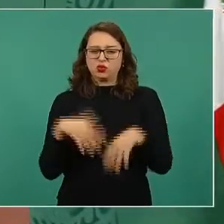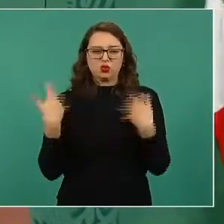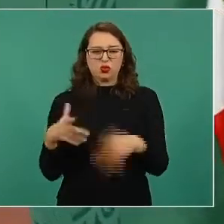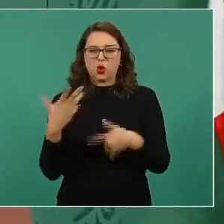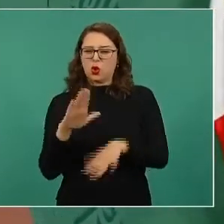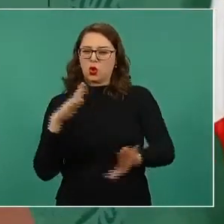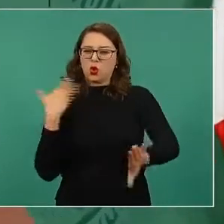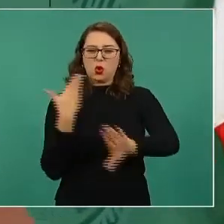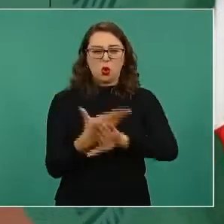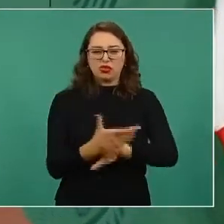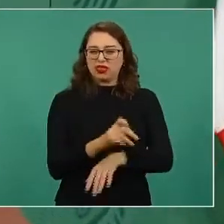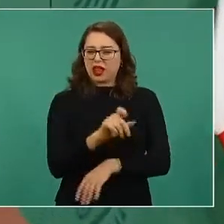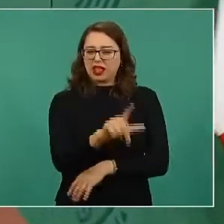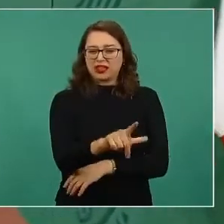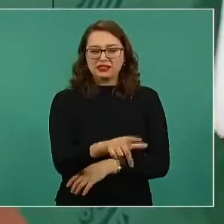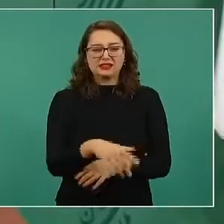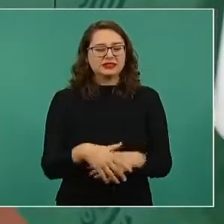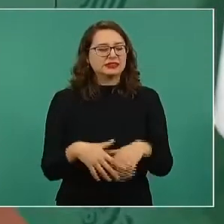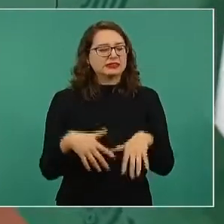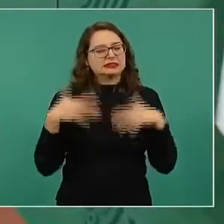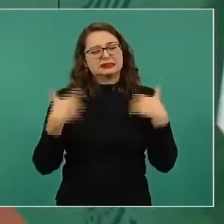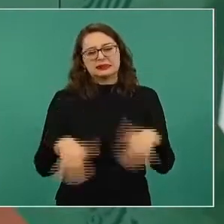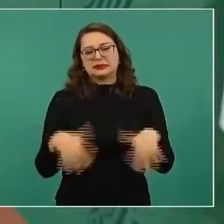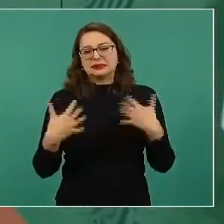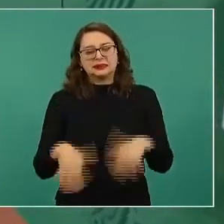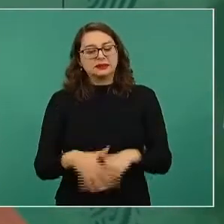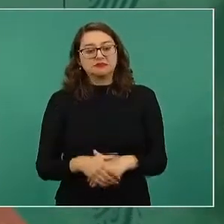que se quedó solo,